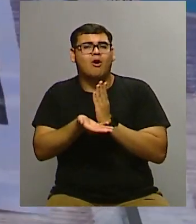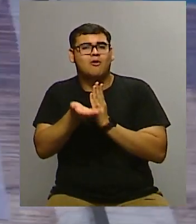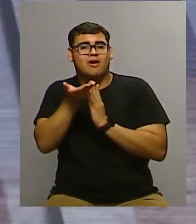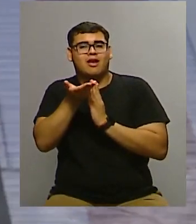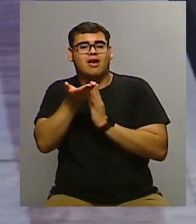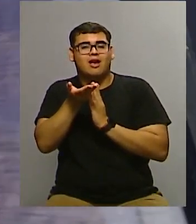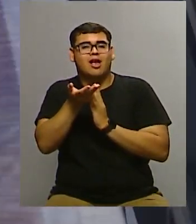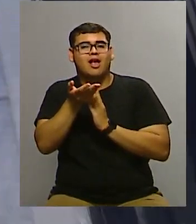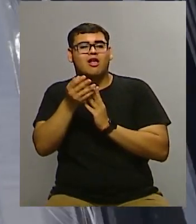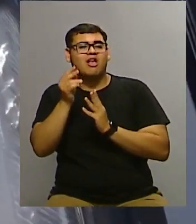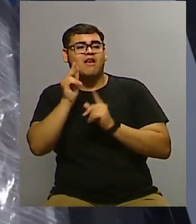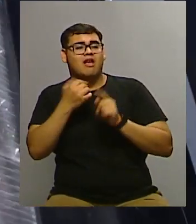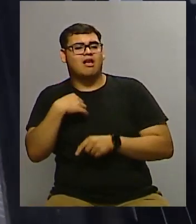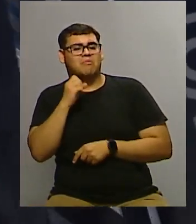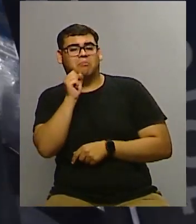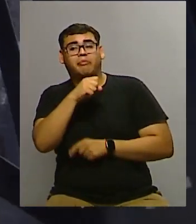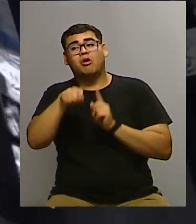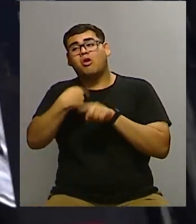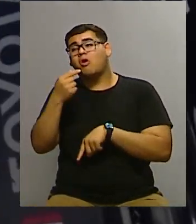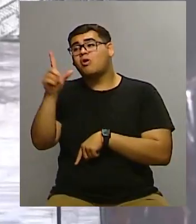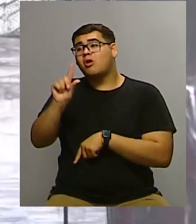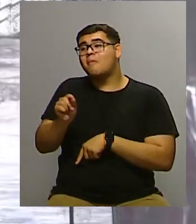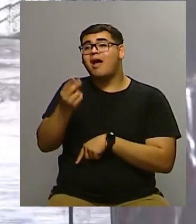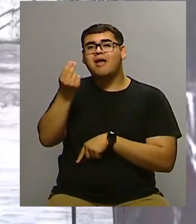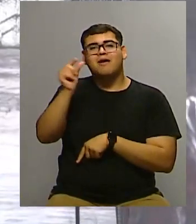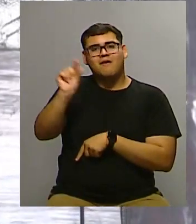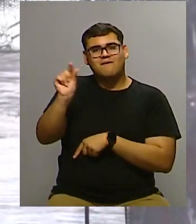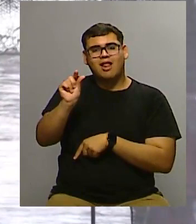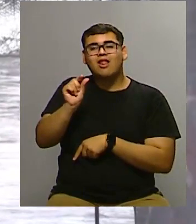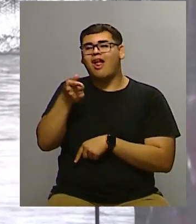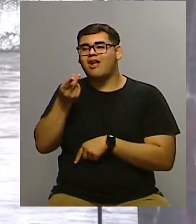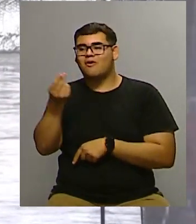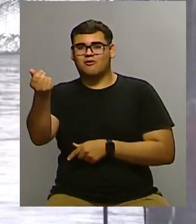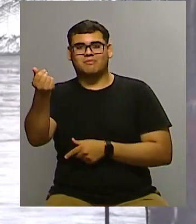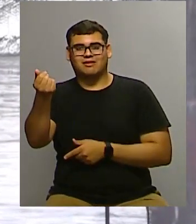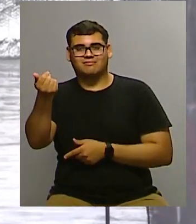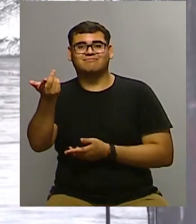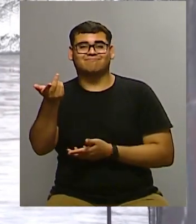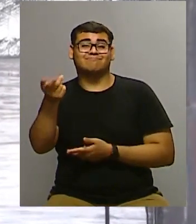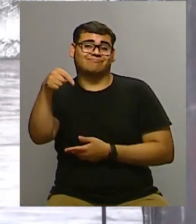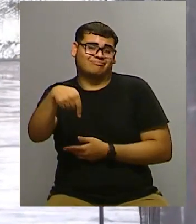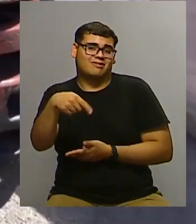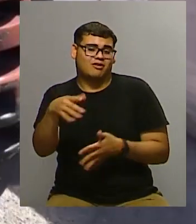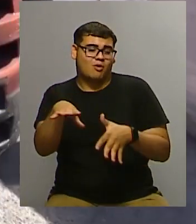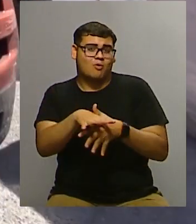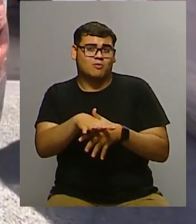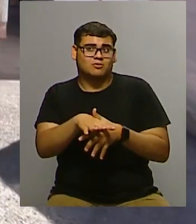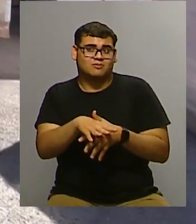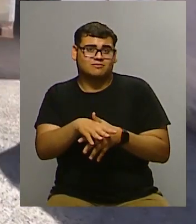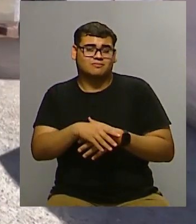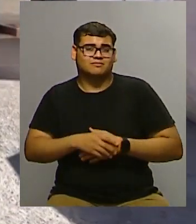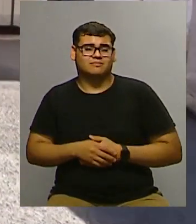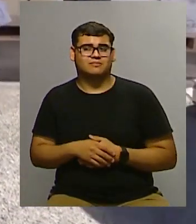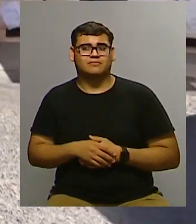los países que tienen abundancia de vino, que tienen precios más bajos. Eso se vio reflejado este año en la caída de ventas de vinos a